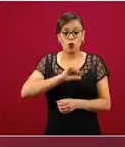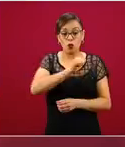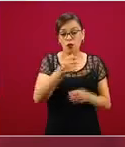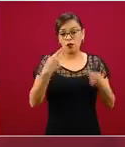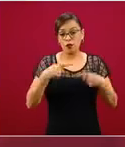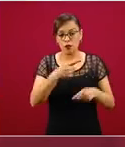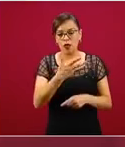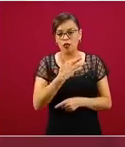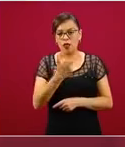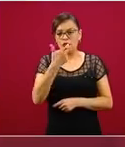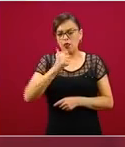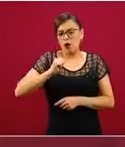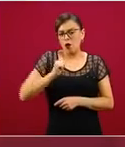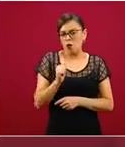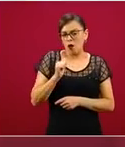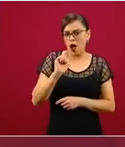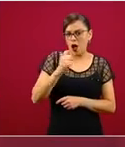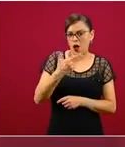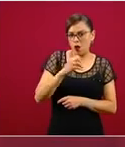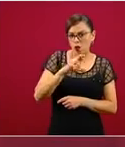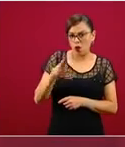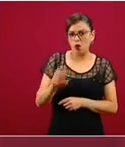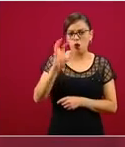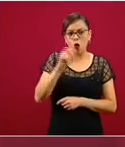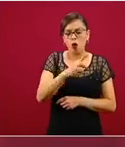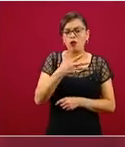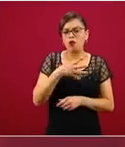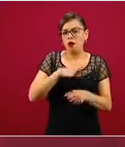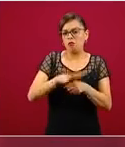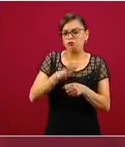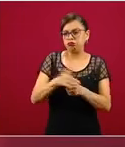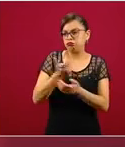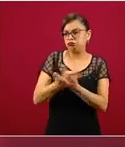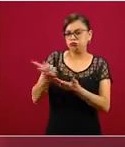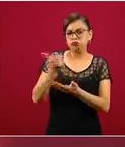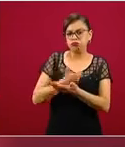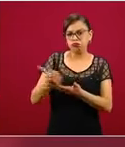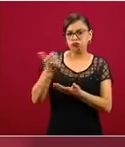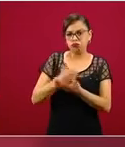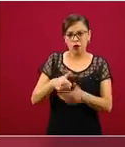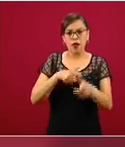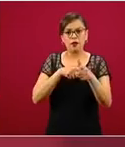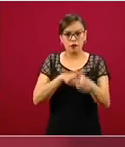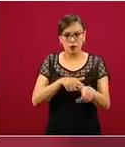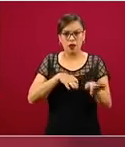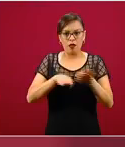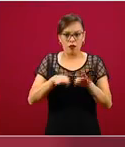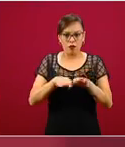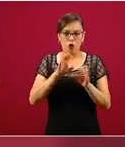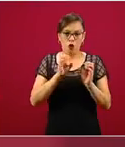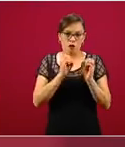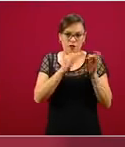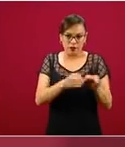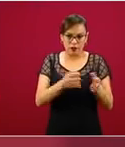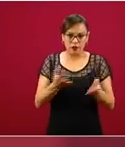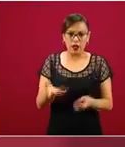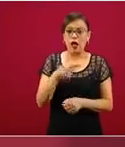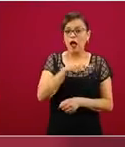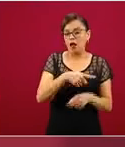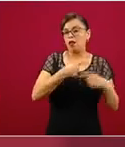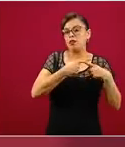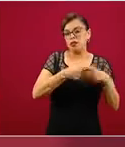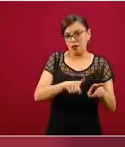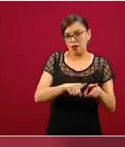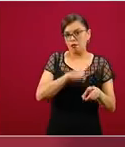ahorros no tiene esa motivación y posiblemente le cuesta trabajo entender que la persona que vive al día tiene